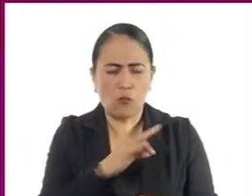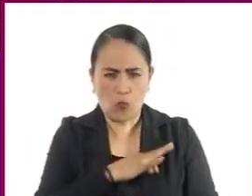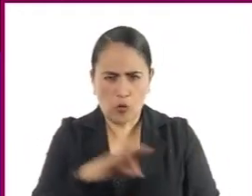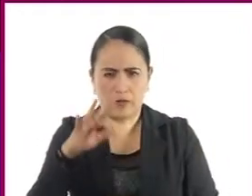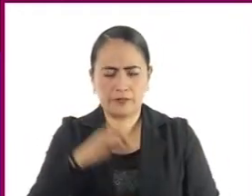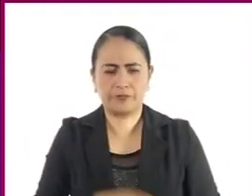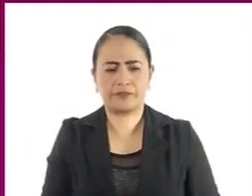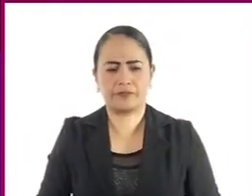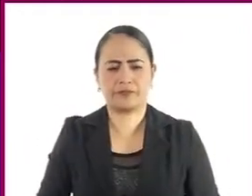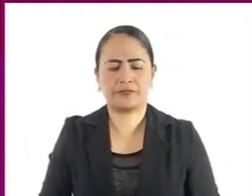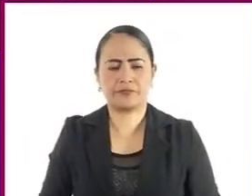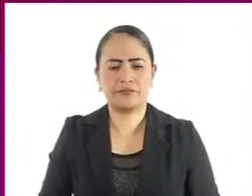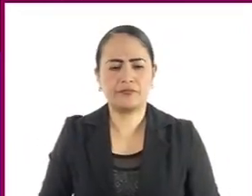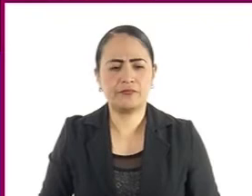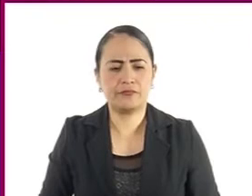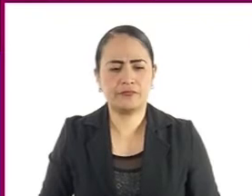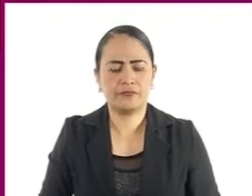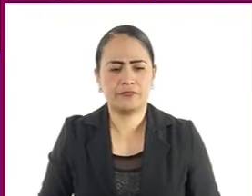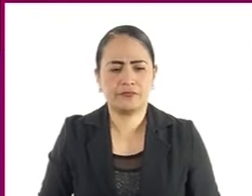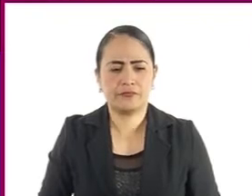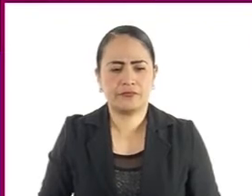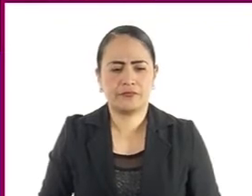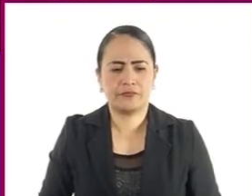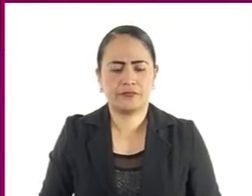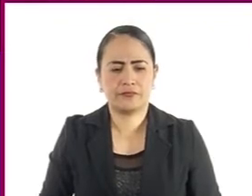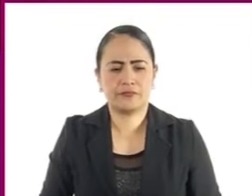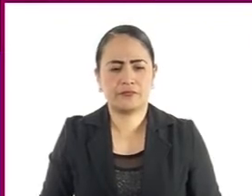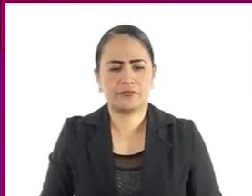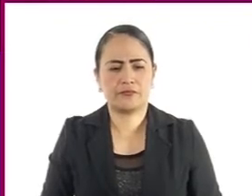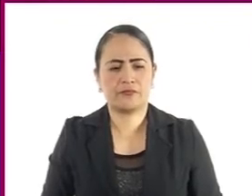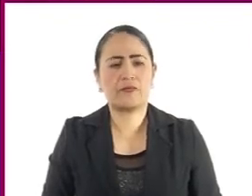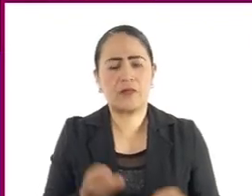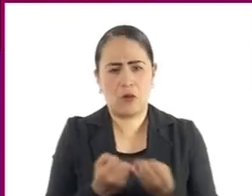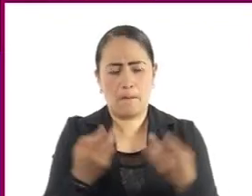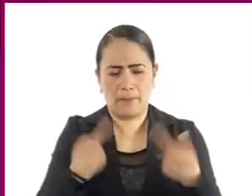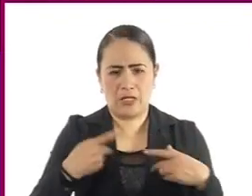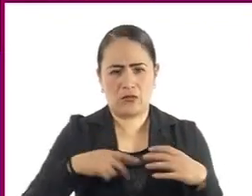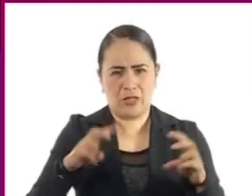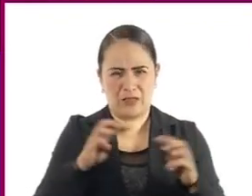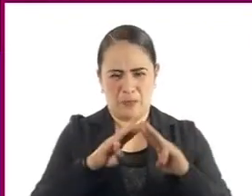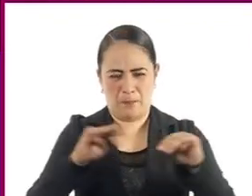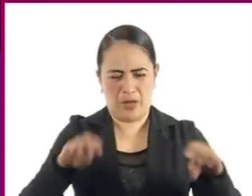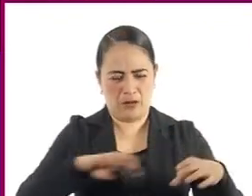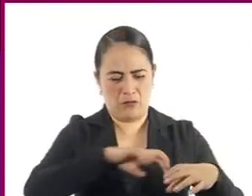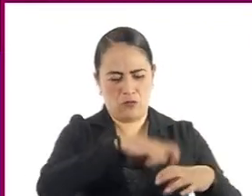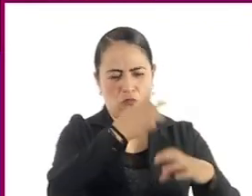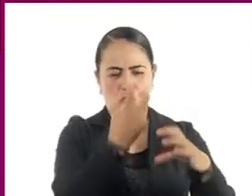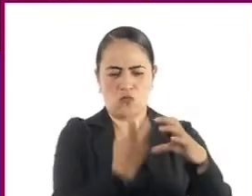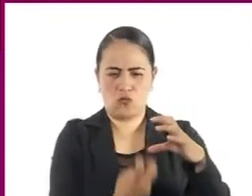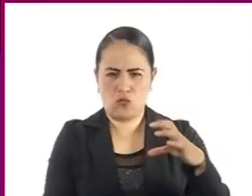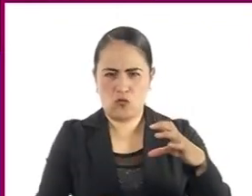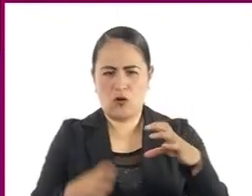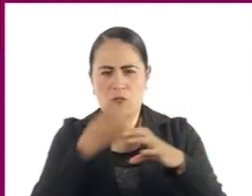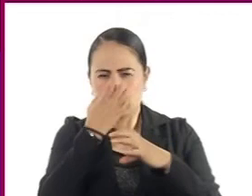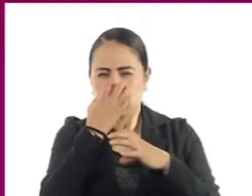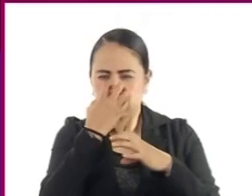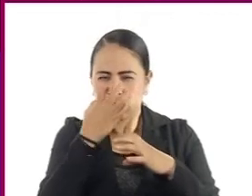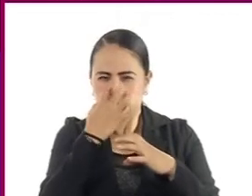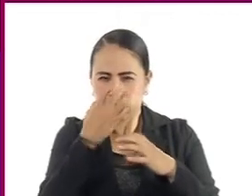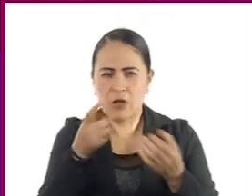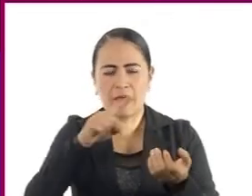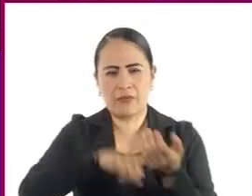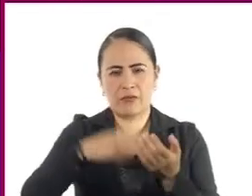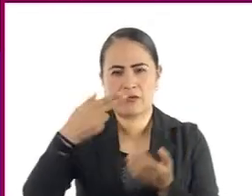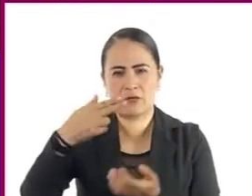es los buceos. Bueno, cuando se meten a bucear, la mezcla de helio es un 80% aproximadamente y